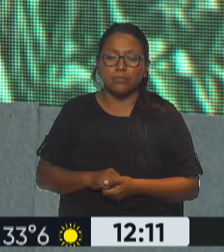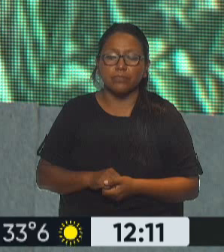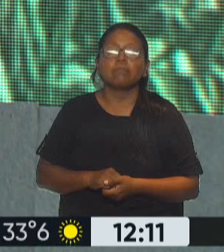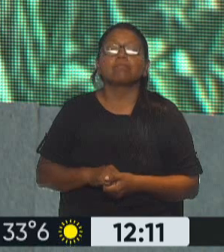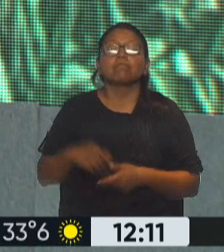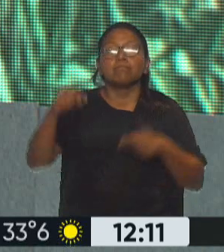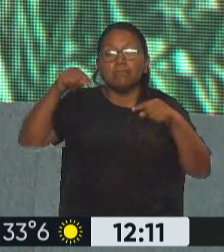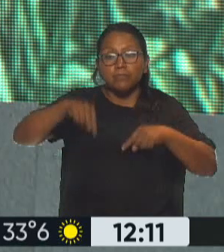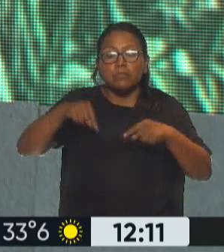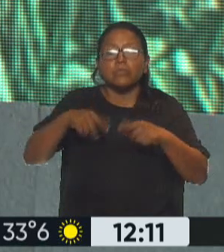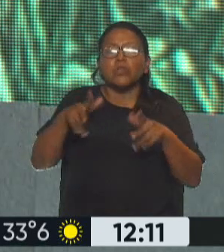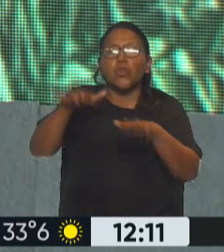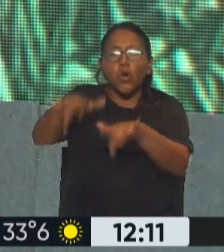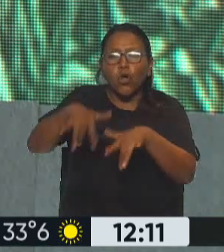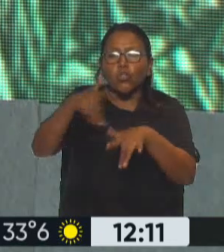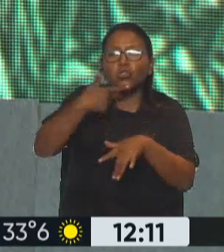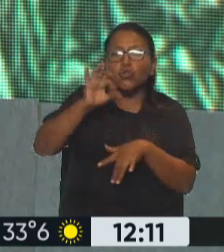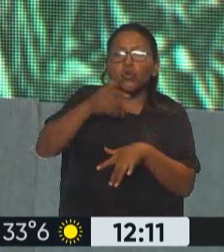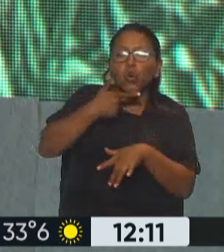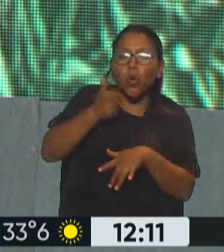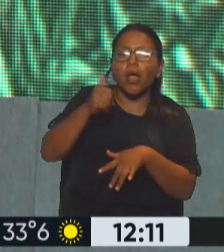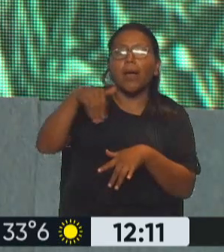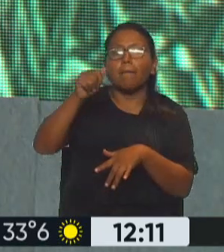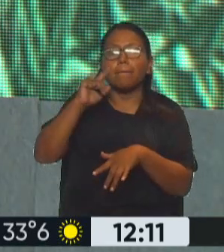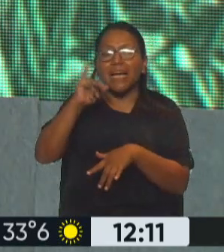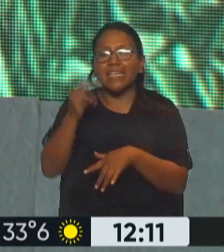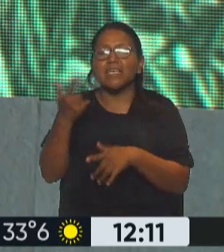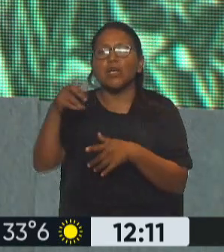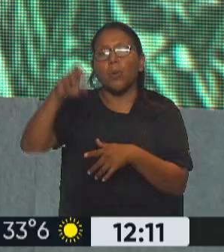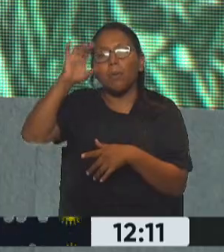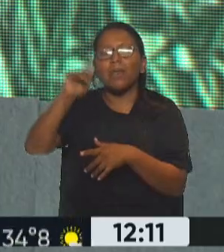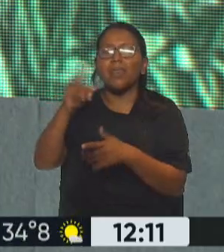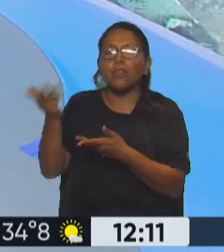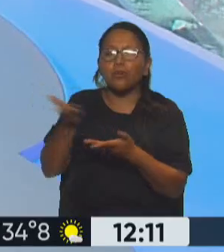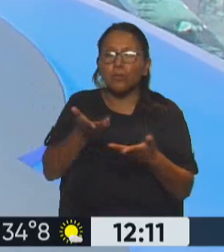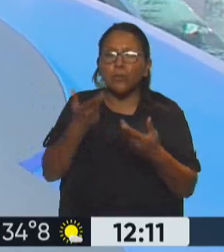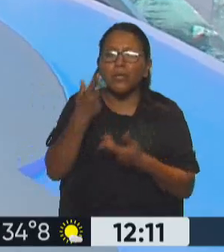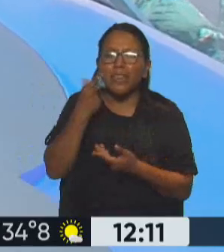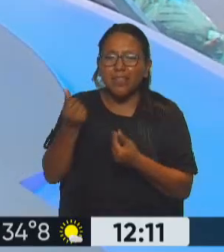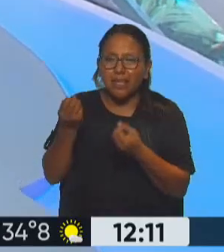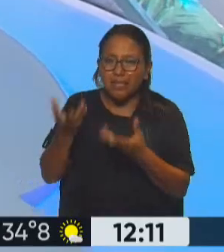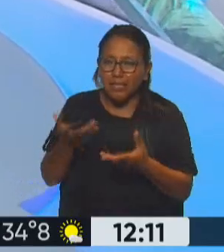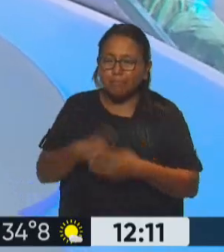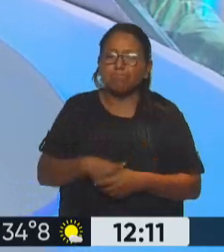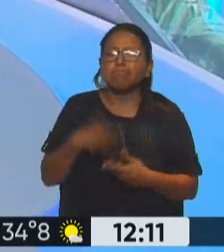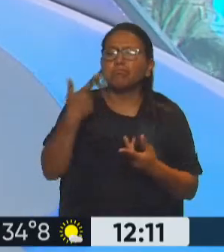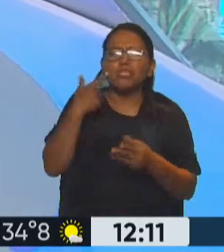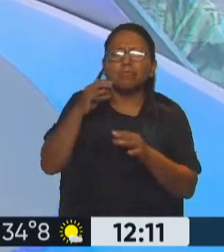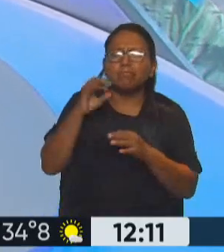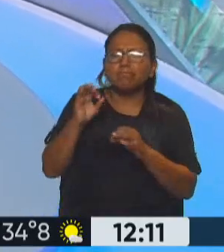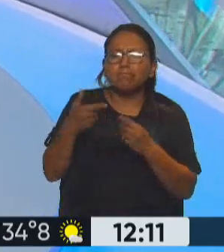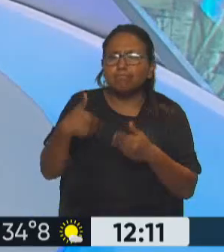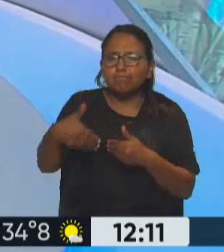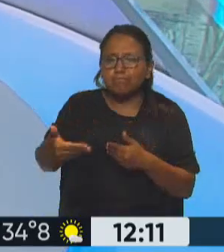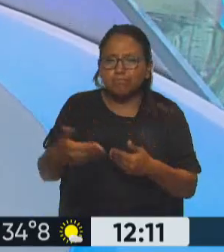Nos ocupamos ya mismo de la cosecha de soja y de maíz. Estamos con Pedro Peretti en esta segunda edición de Noticia. Pedro, buen día, bienvenido. A ver, ¿cuáles son las proyecciones?